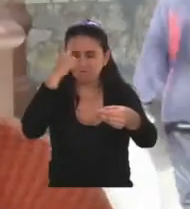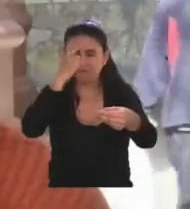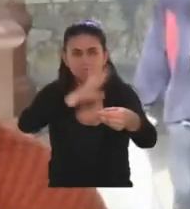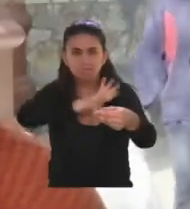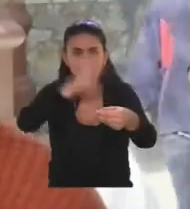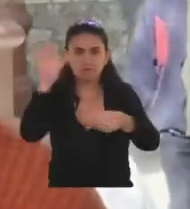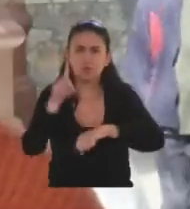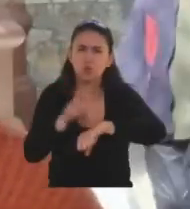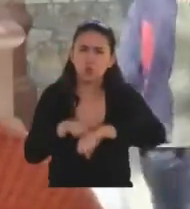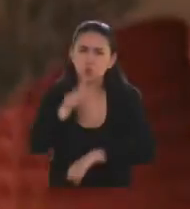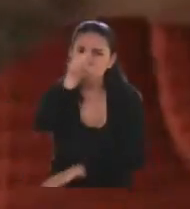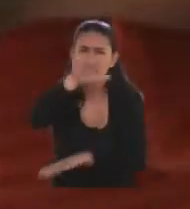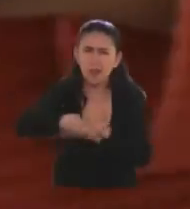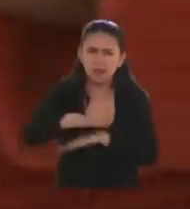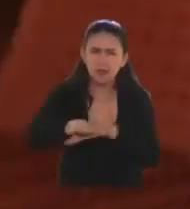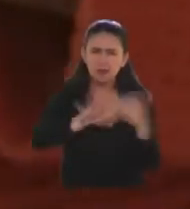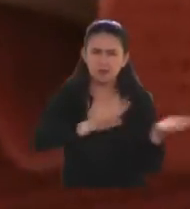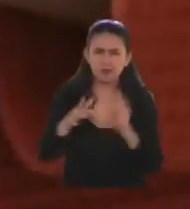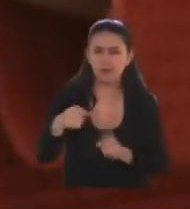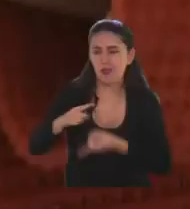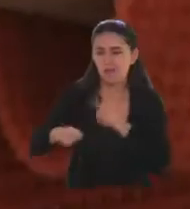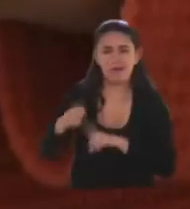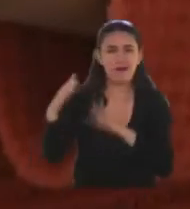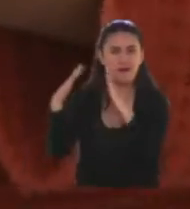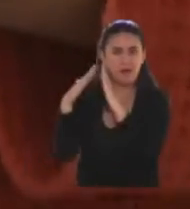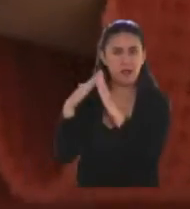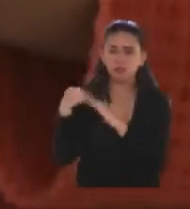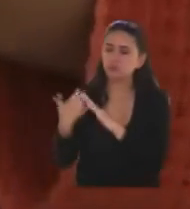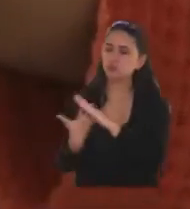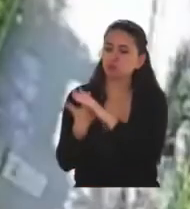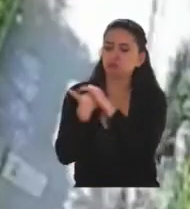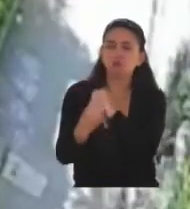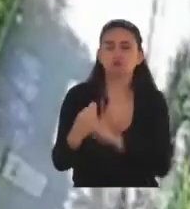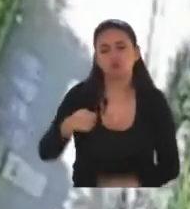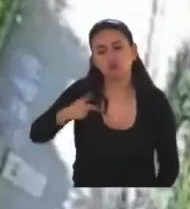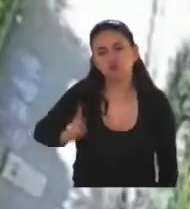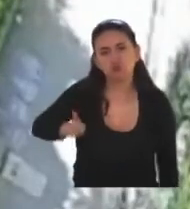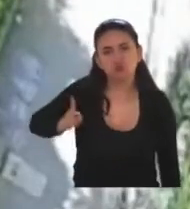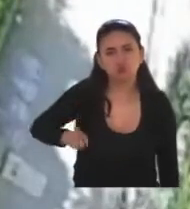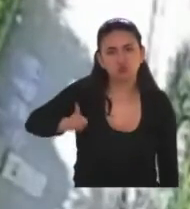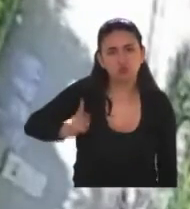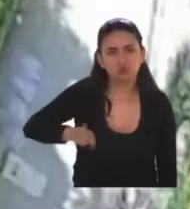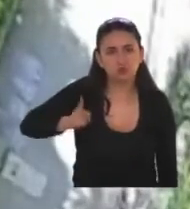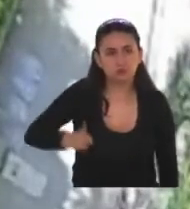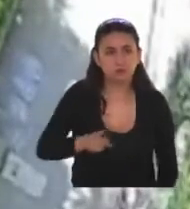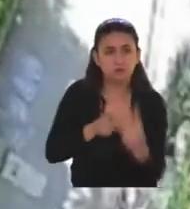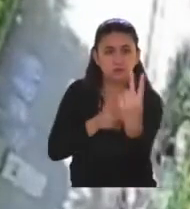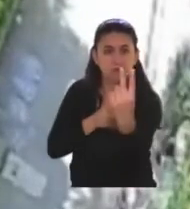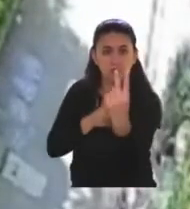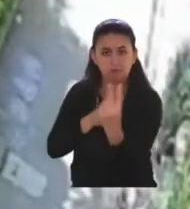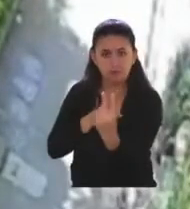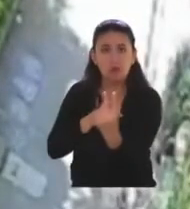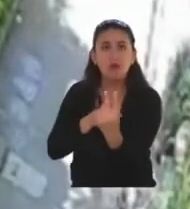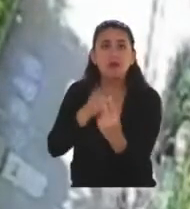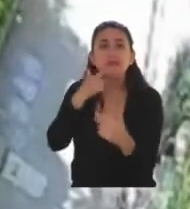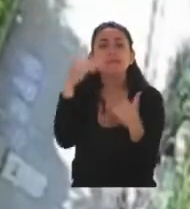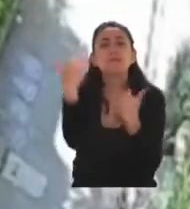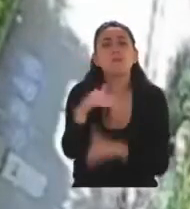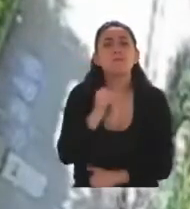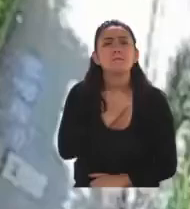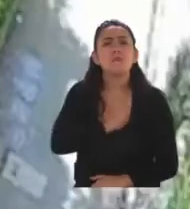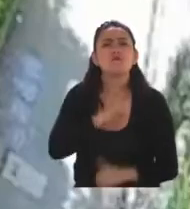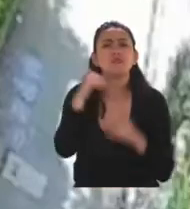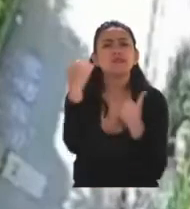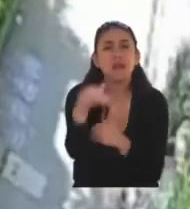la 1 de la tarde. Ella salió de la casa de una amiga en el barrio La América de Medellín cuando estas dos mujeres se le acercan pidiendo ayuda para ubicar